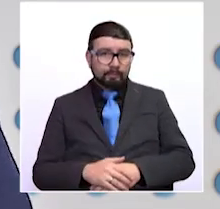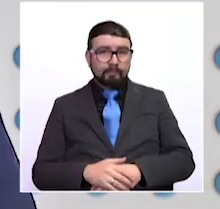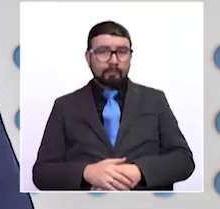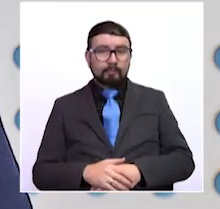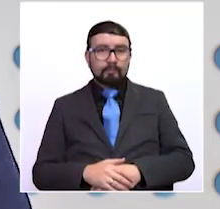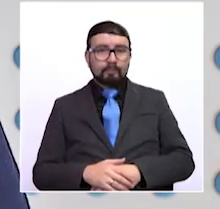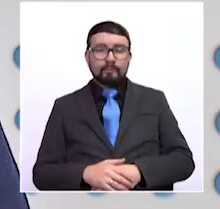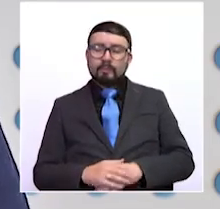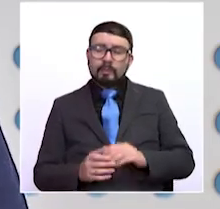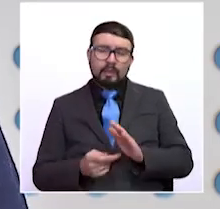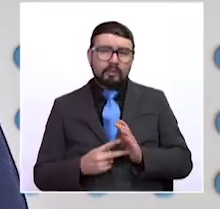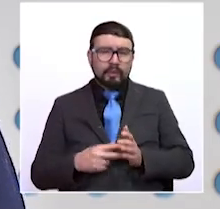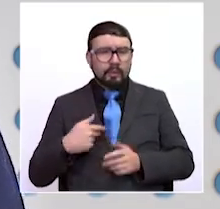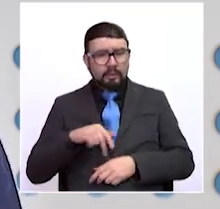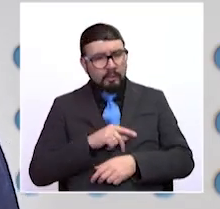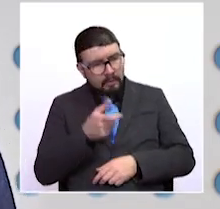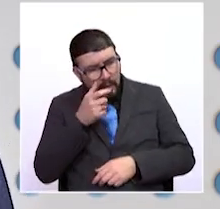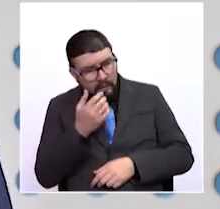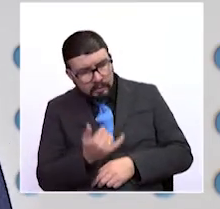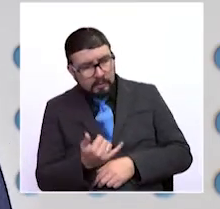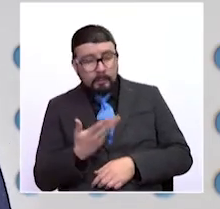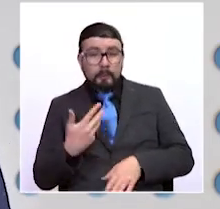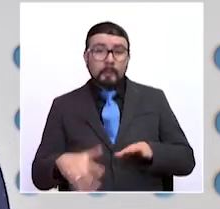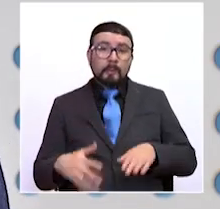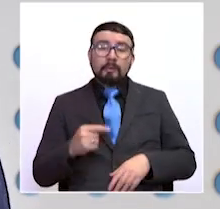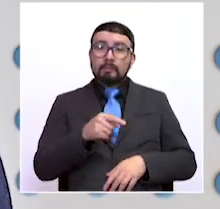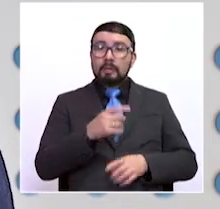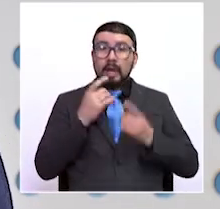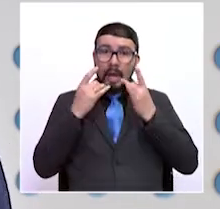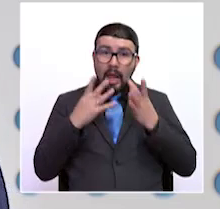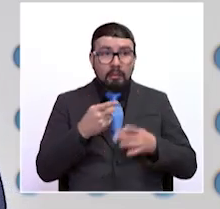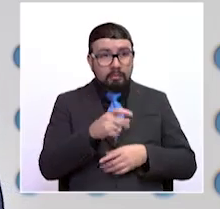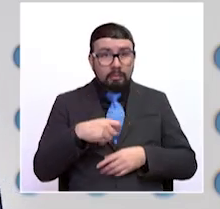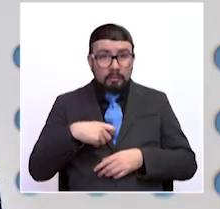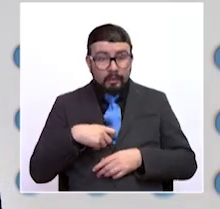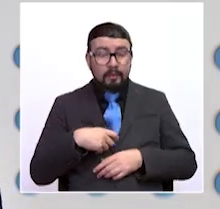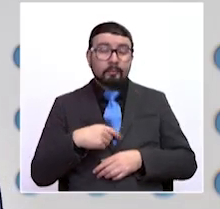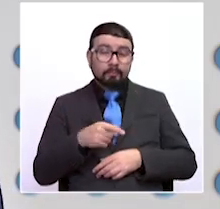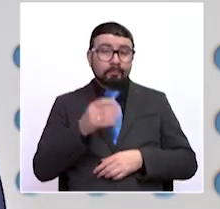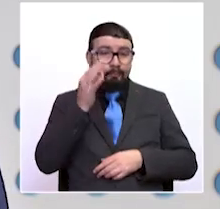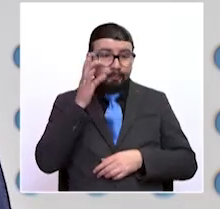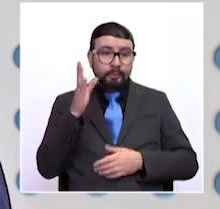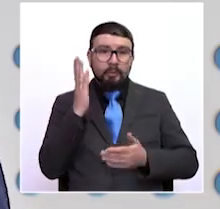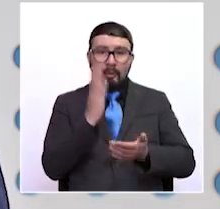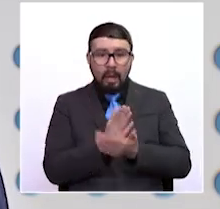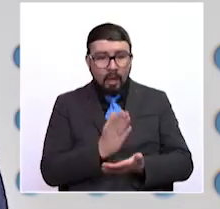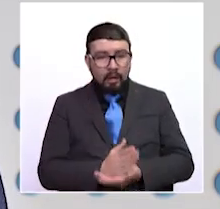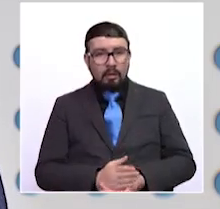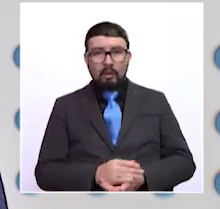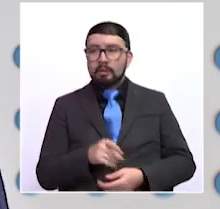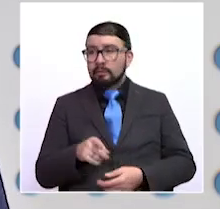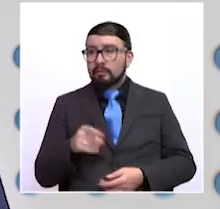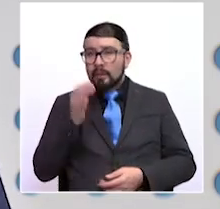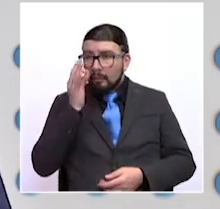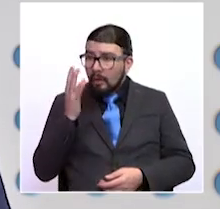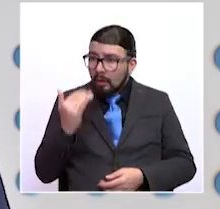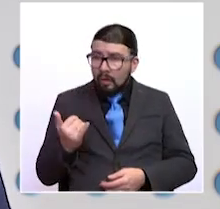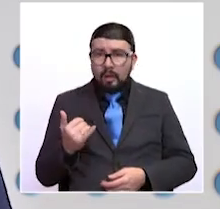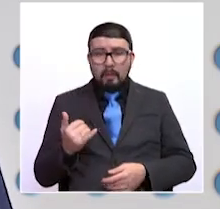nosotros pensamos en las secuelas que se pueden presentar, pueden llegar muchas veces no solamente a